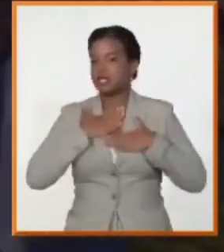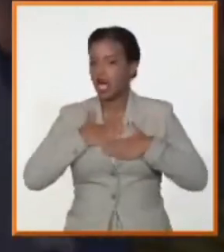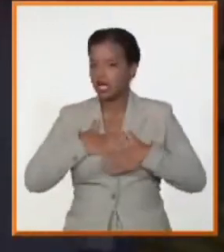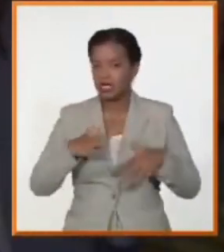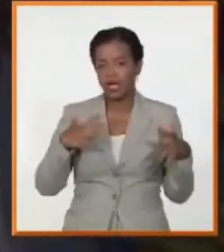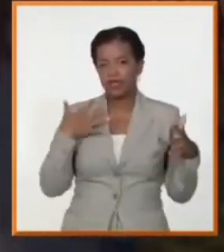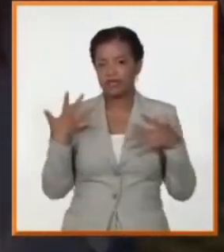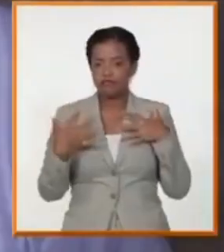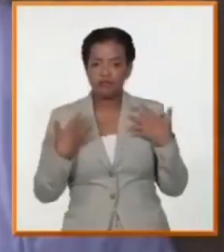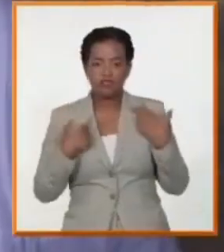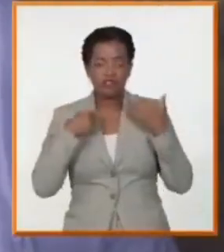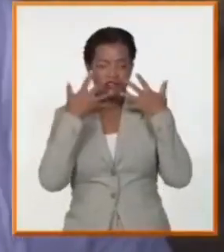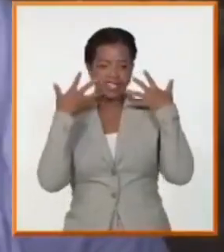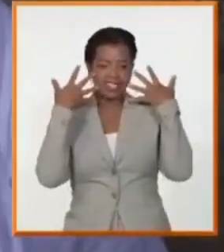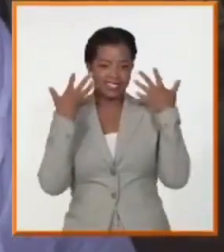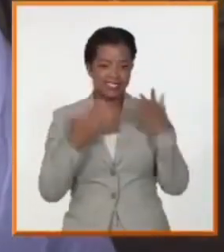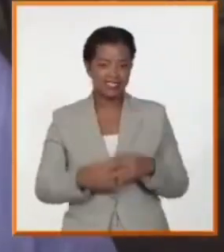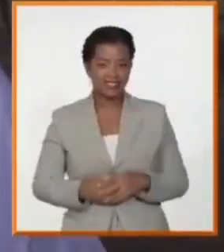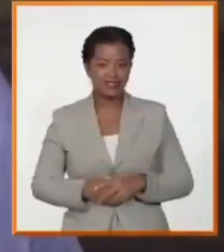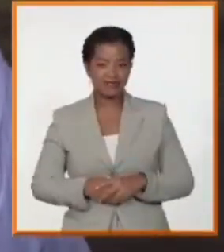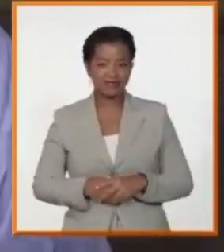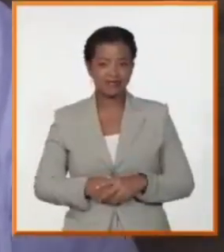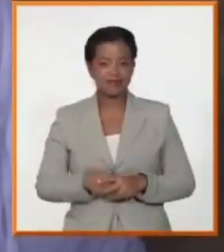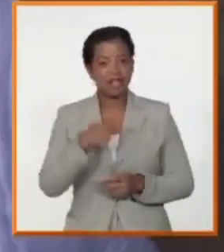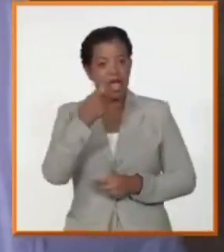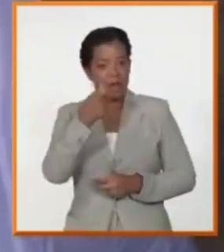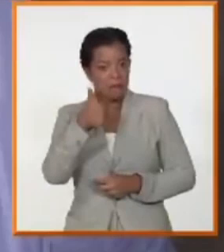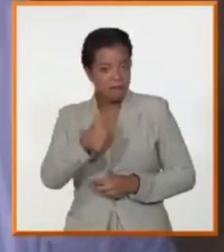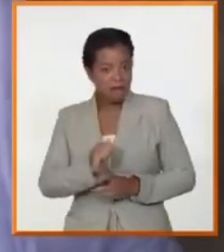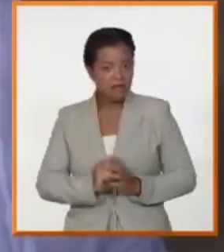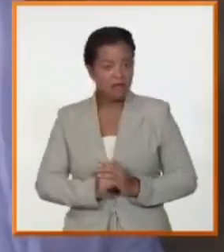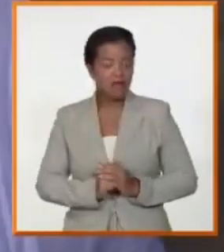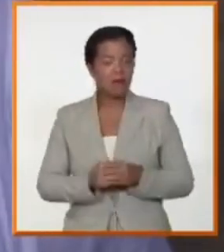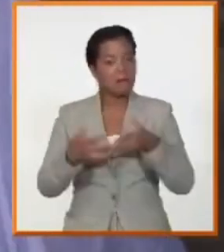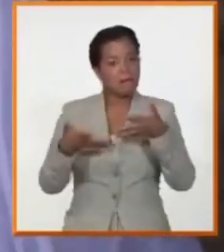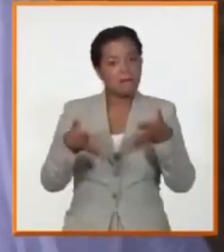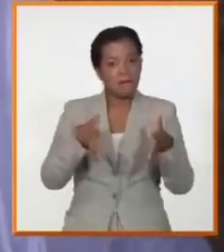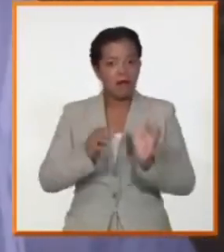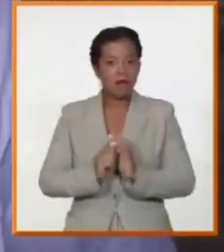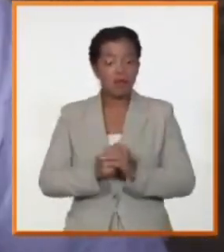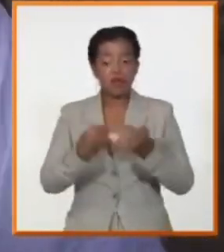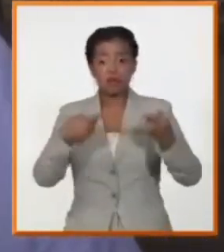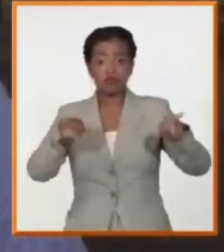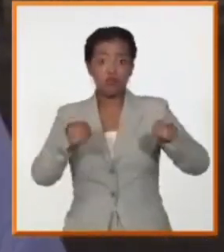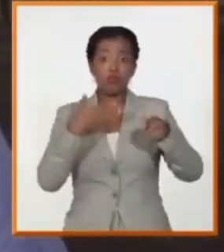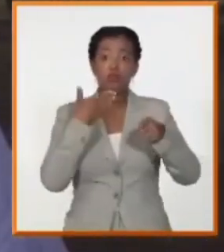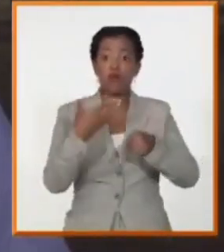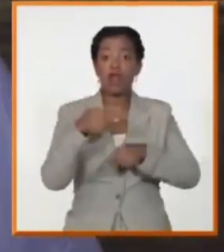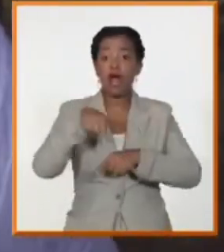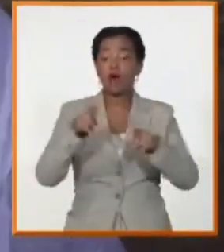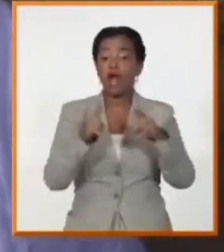y nada, feliz aquí. Todo está muy asequible. Estoy hablando, señores. Y la música muy buena, ahora está viendo el dúo